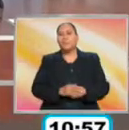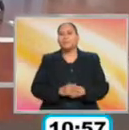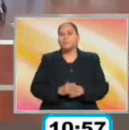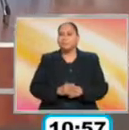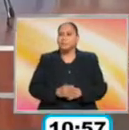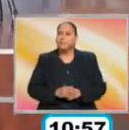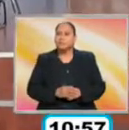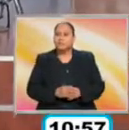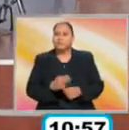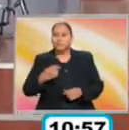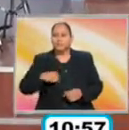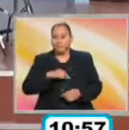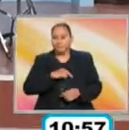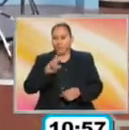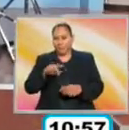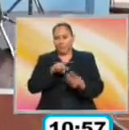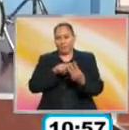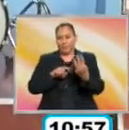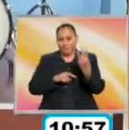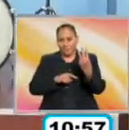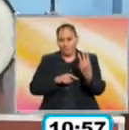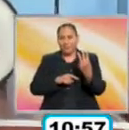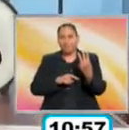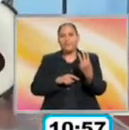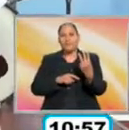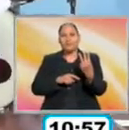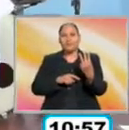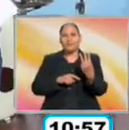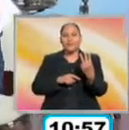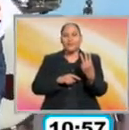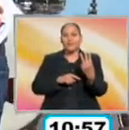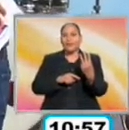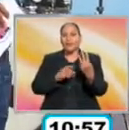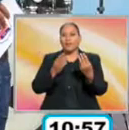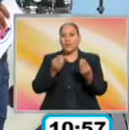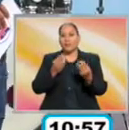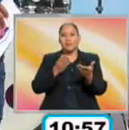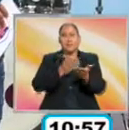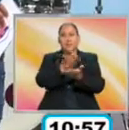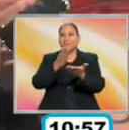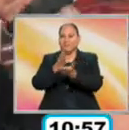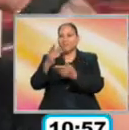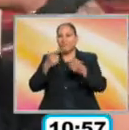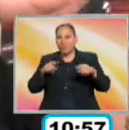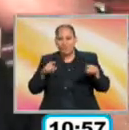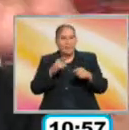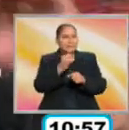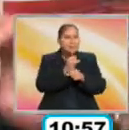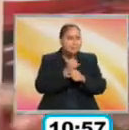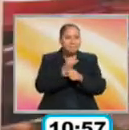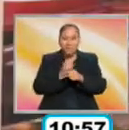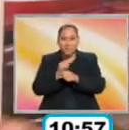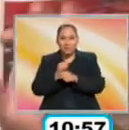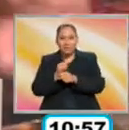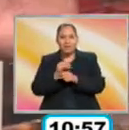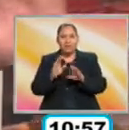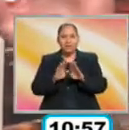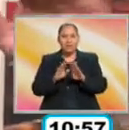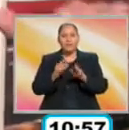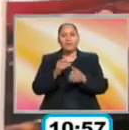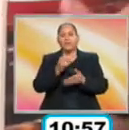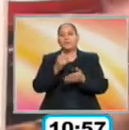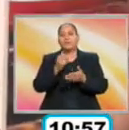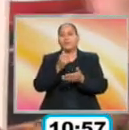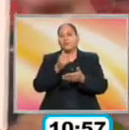nos tocó a los tres como tener acceso a mucha música, ¿no? Nos Ajá. tocó ser ciudadanos de la aldea global, entonces por